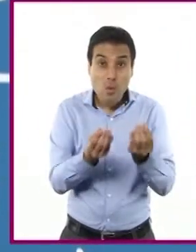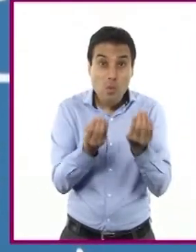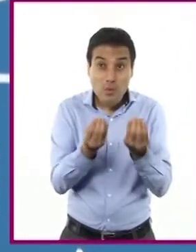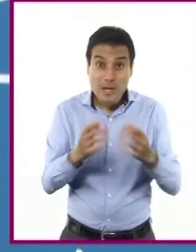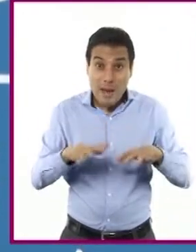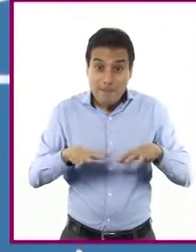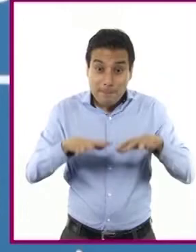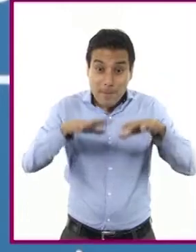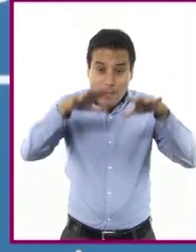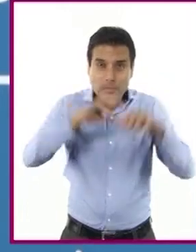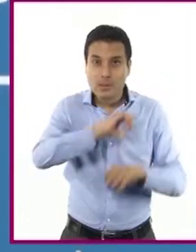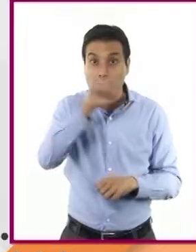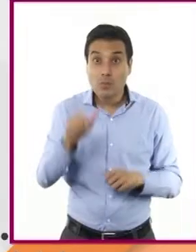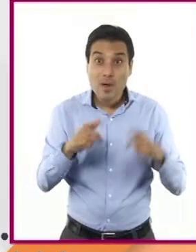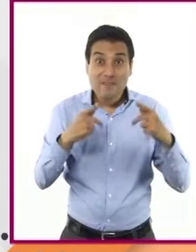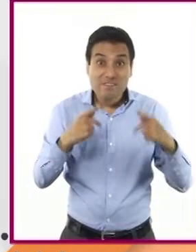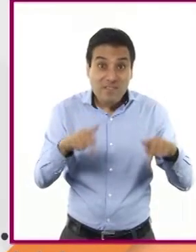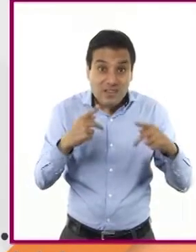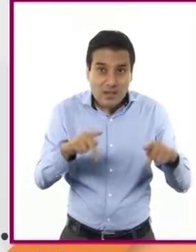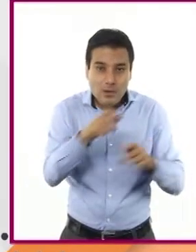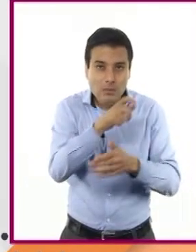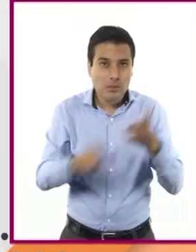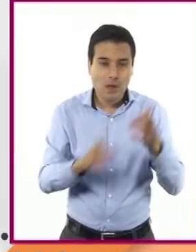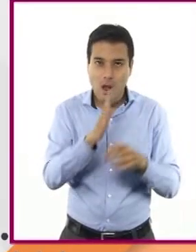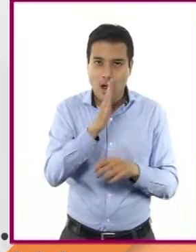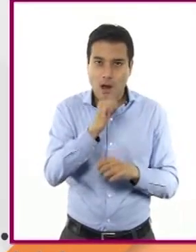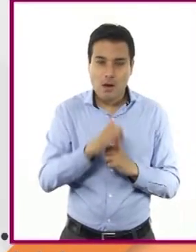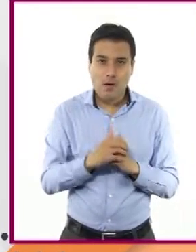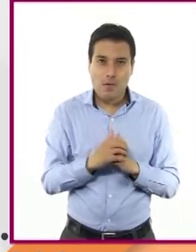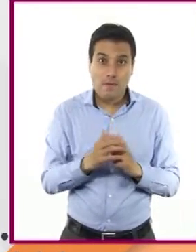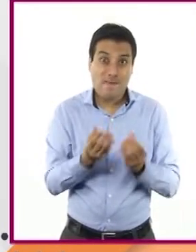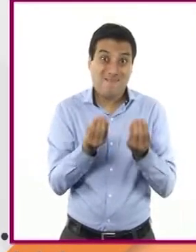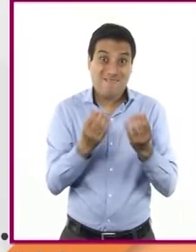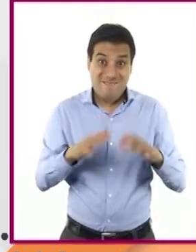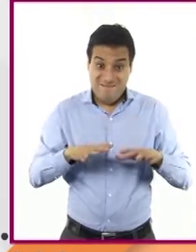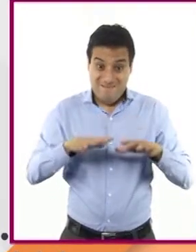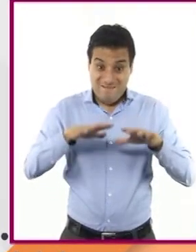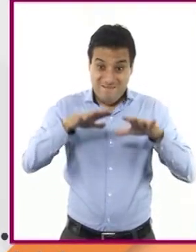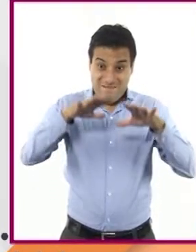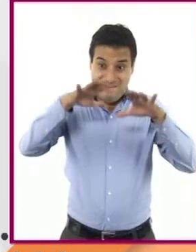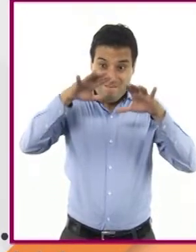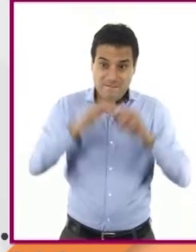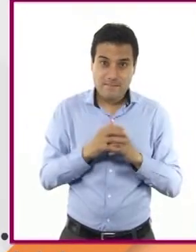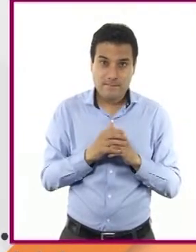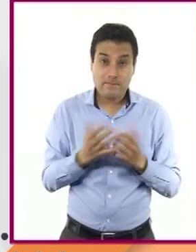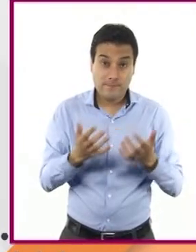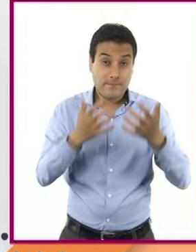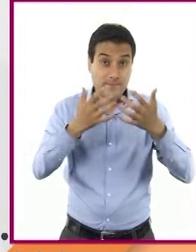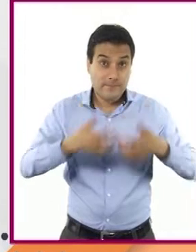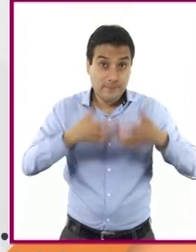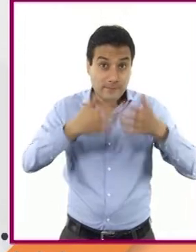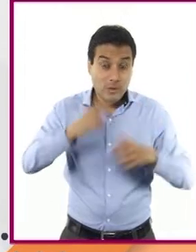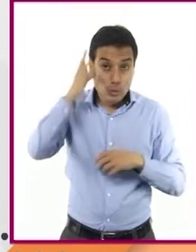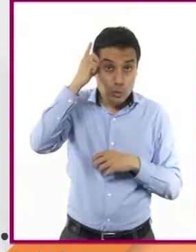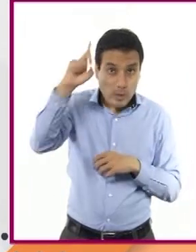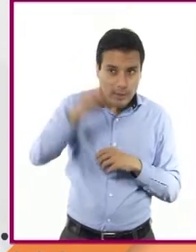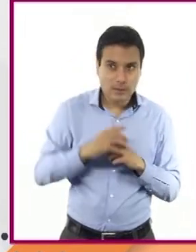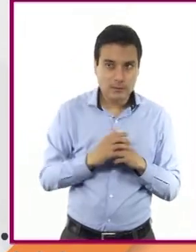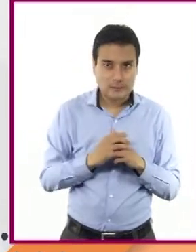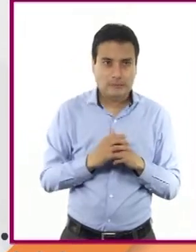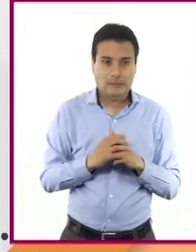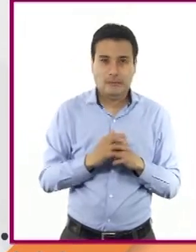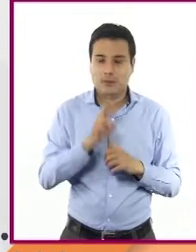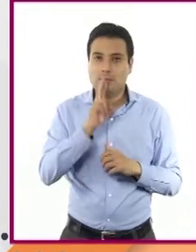pueden vender o comprar. Debido a este excedente, los dueños de las empresas decidieron disminuir la